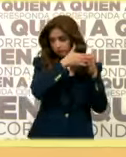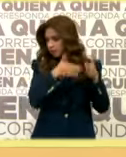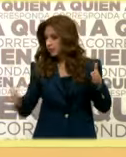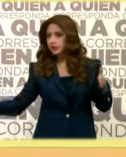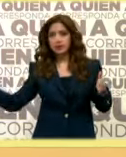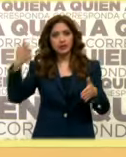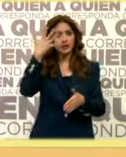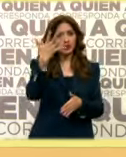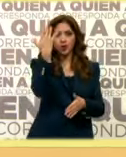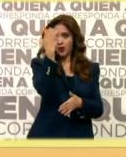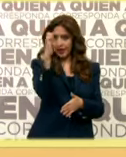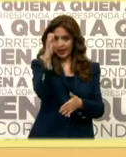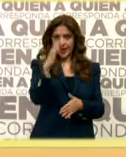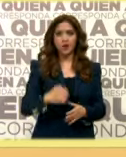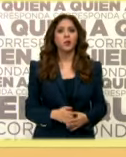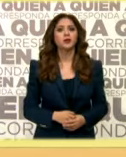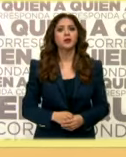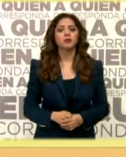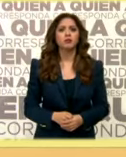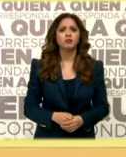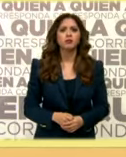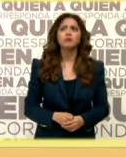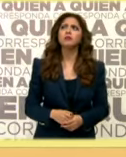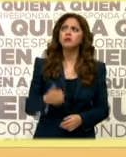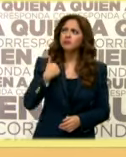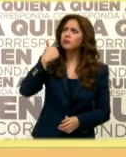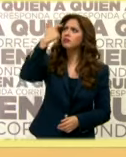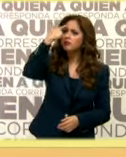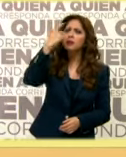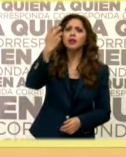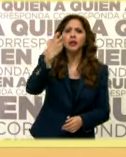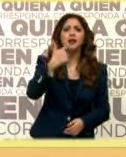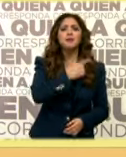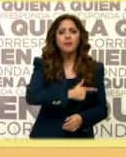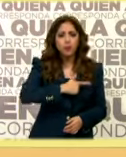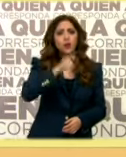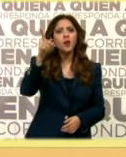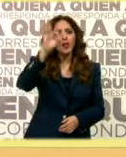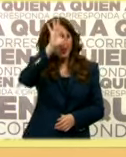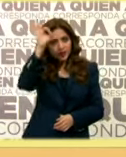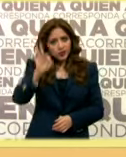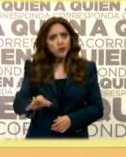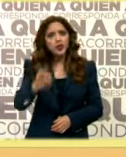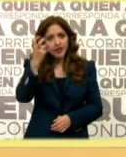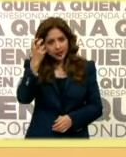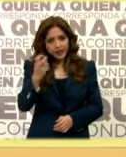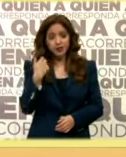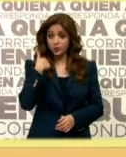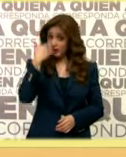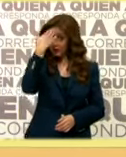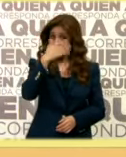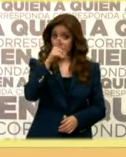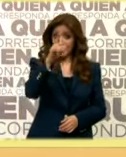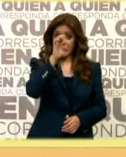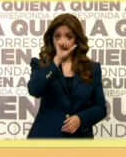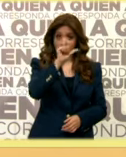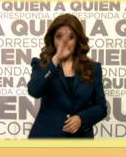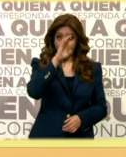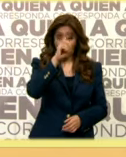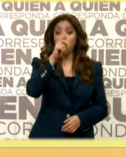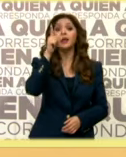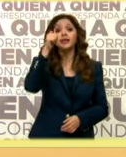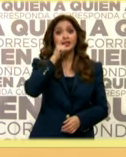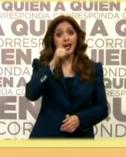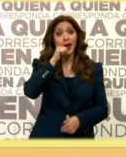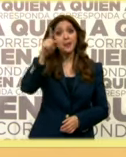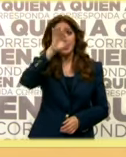los descuentos. Me gustan los descuentos. ¿Verdad? Yo sé que aquí a Abud les encantan todos los descuentos, ¿verdad, Skinny